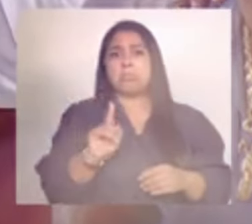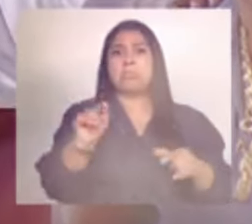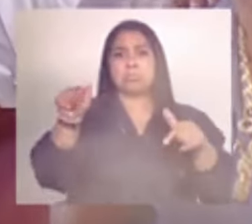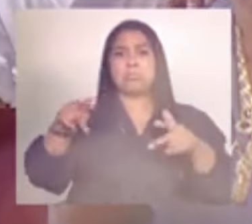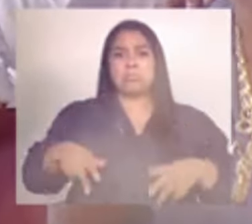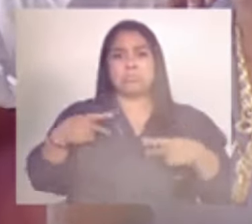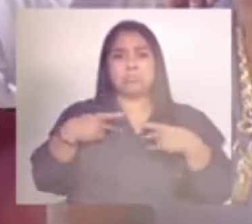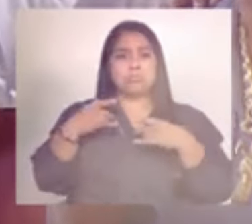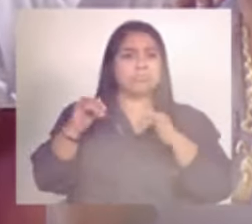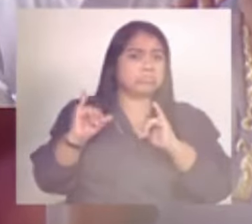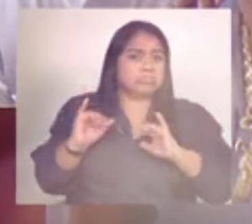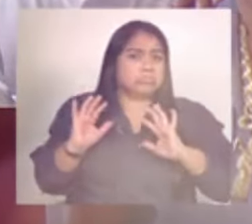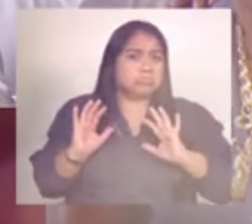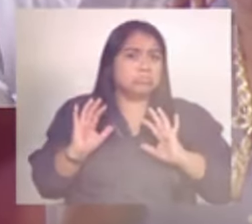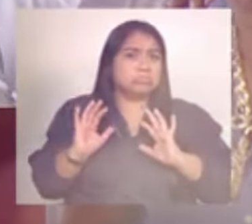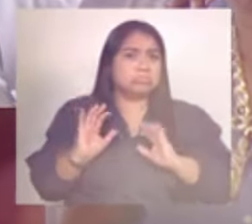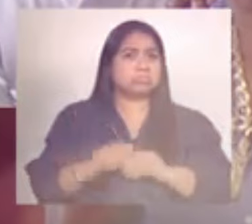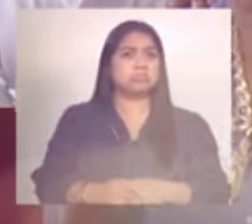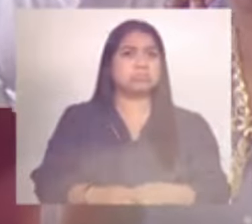qué se basaron para